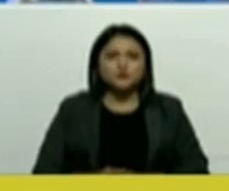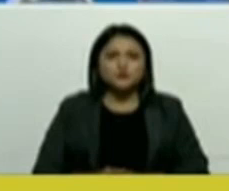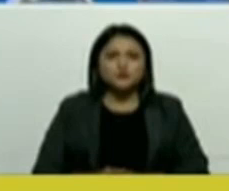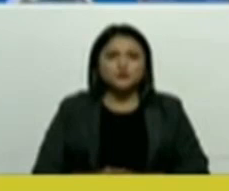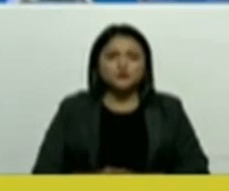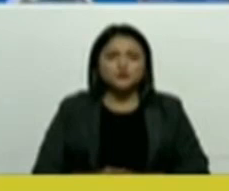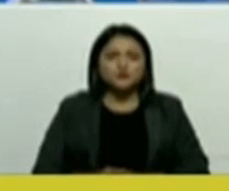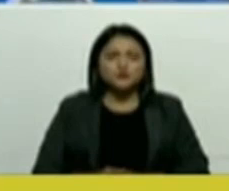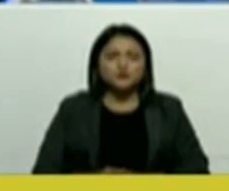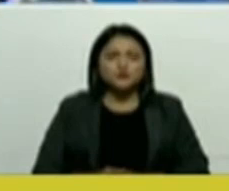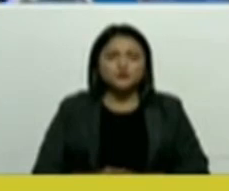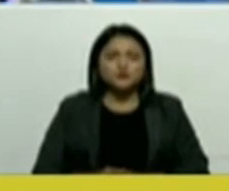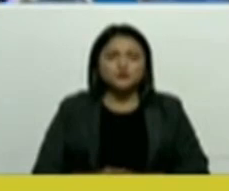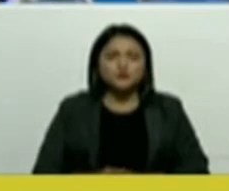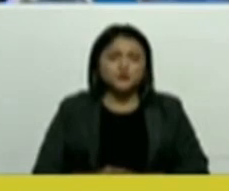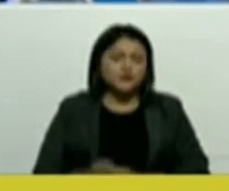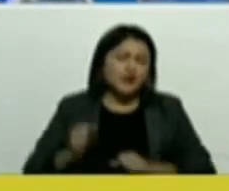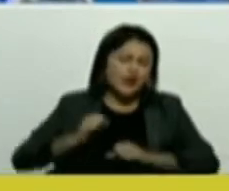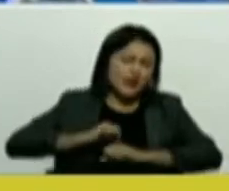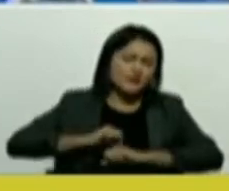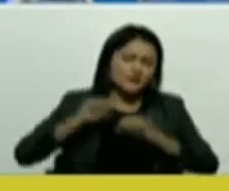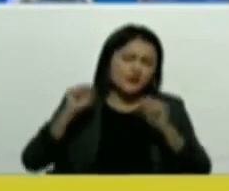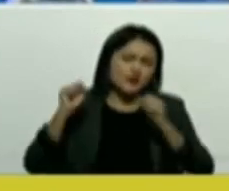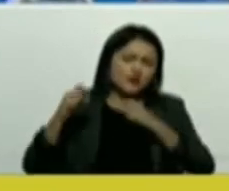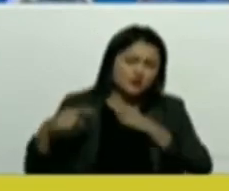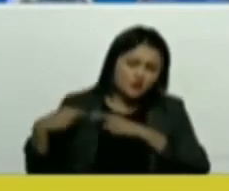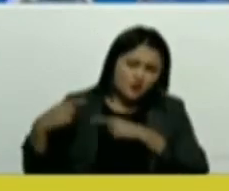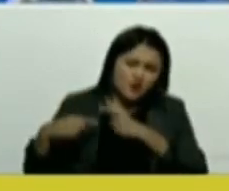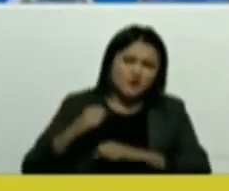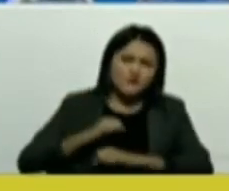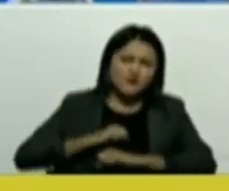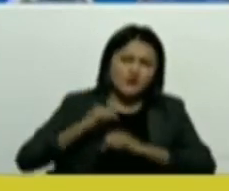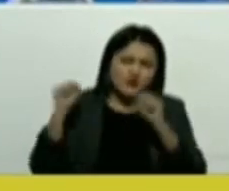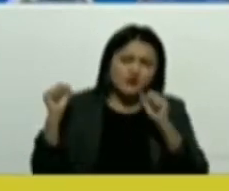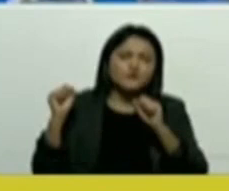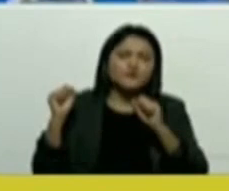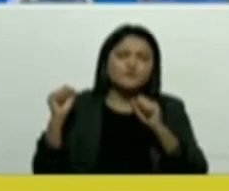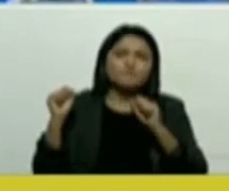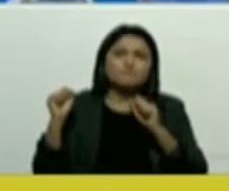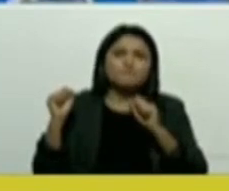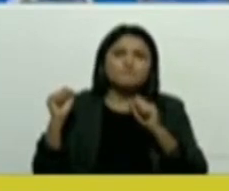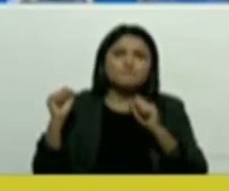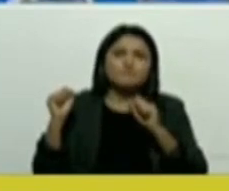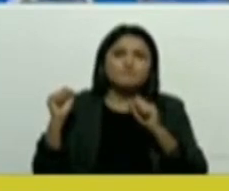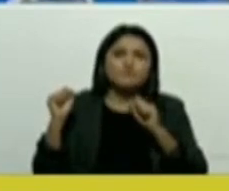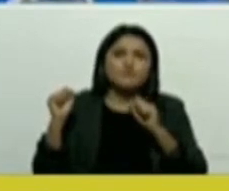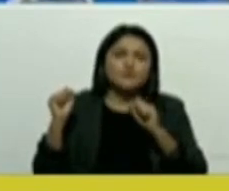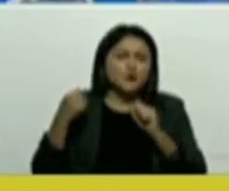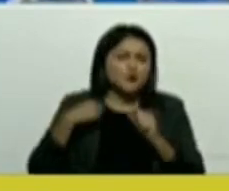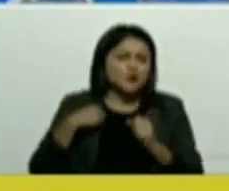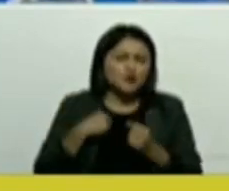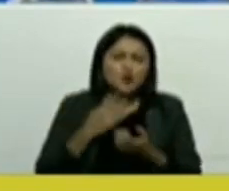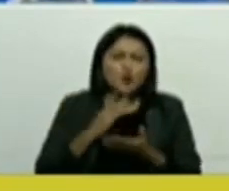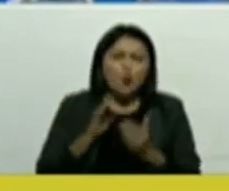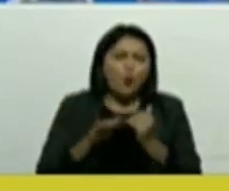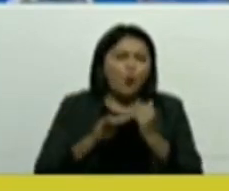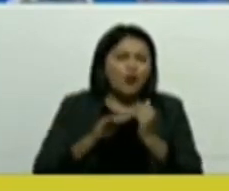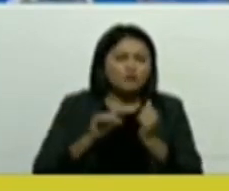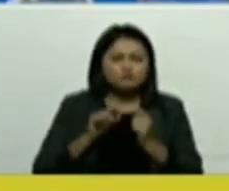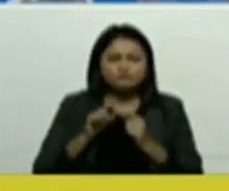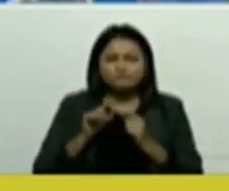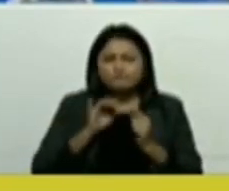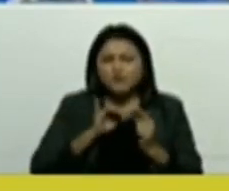Every morning, cada mañana, I have a routine. Normalmente sigo una